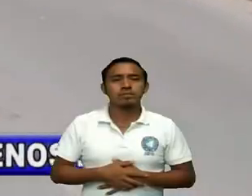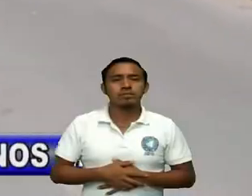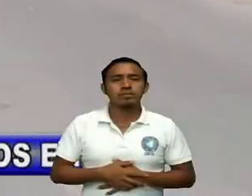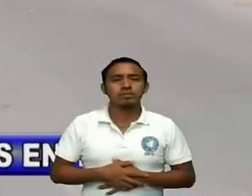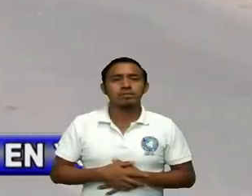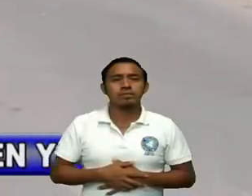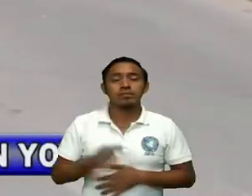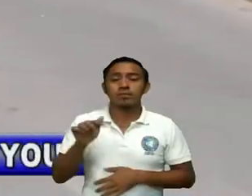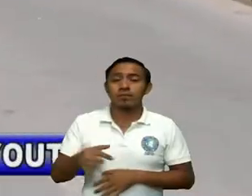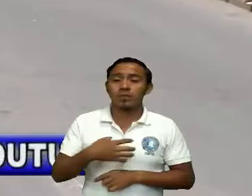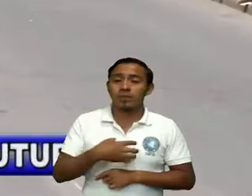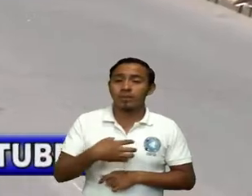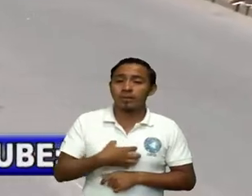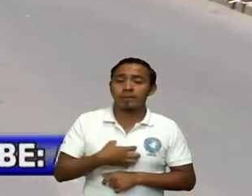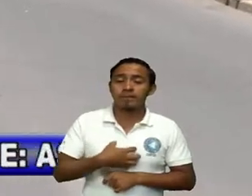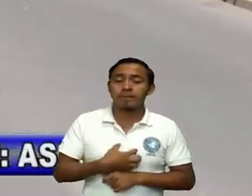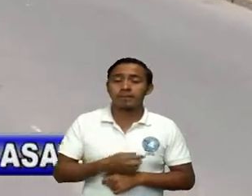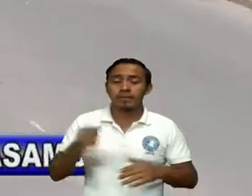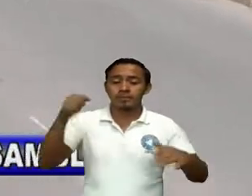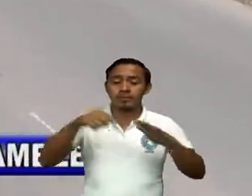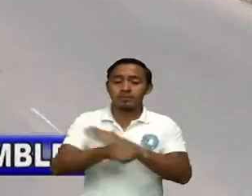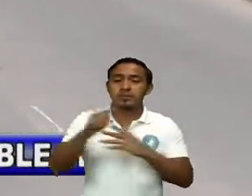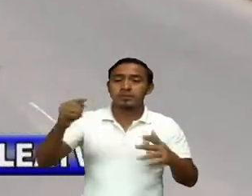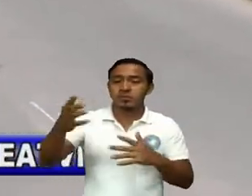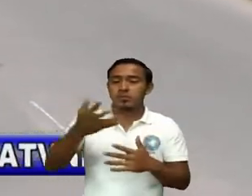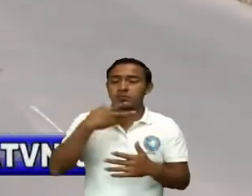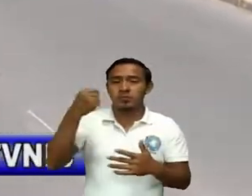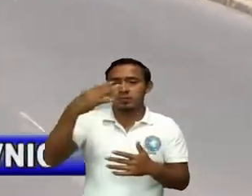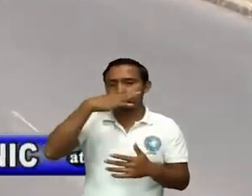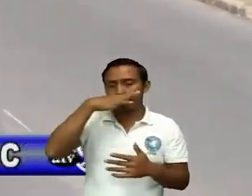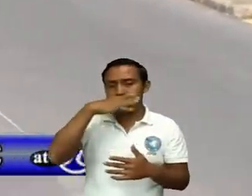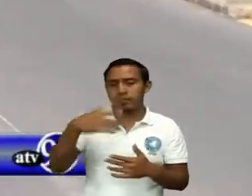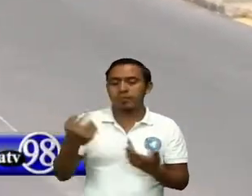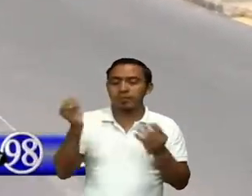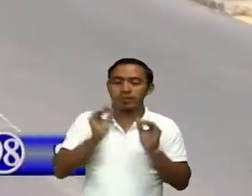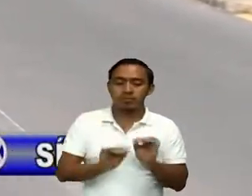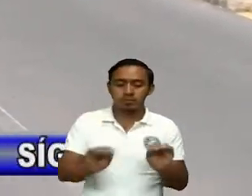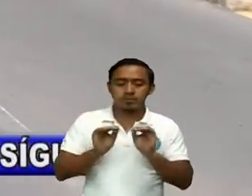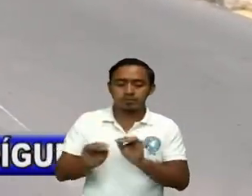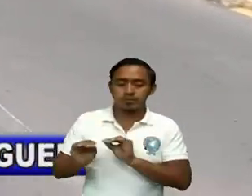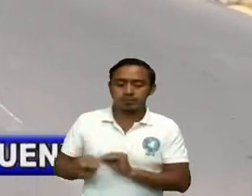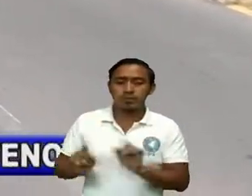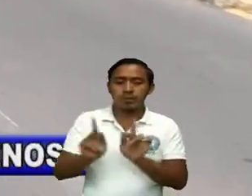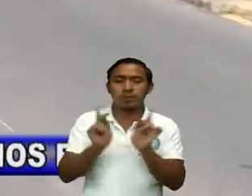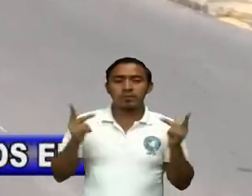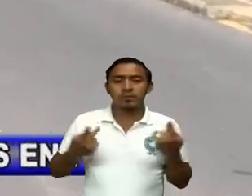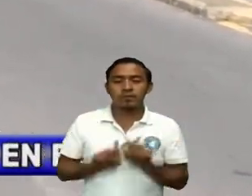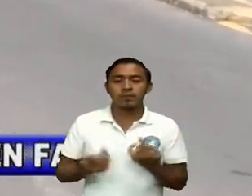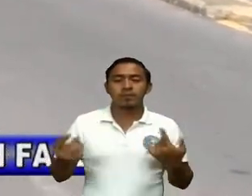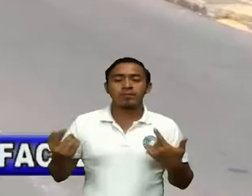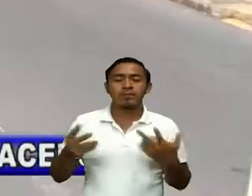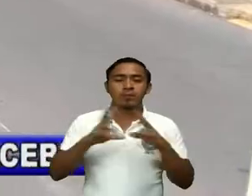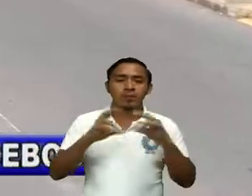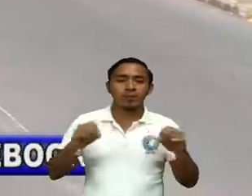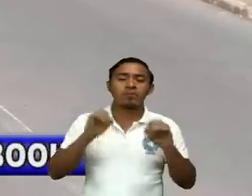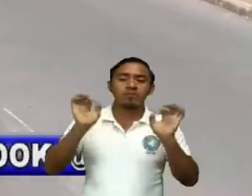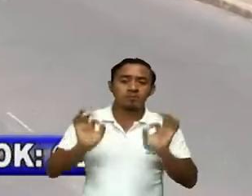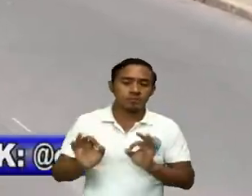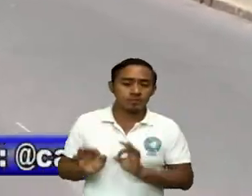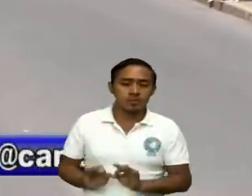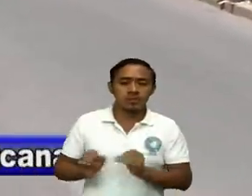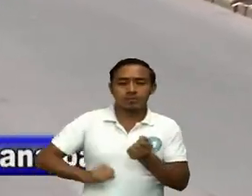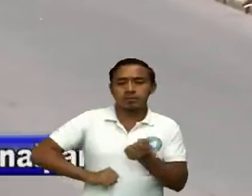La meta de la juventud sandinista 19 de julio es seguir educando al pueblo nicaragüense y estar en disposición para